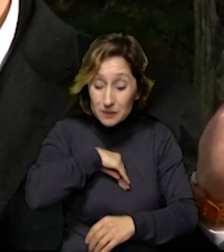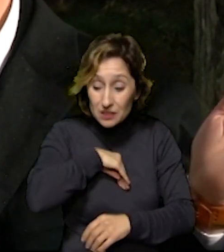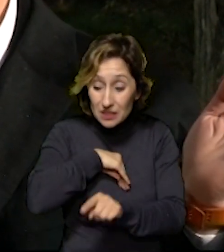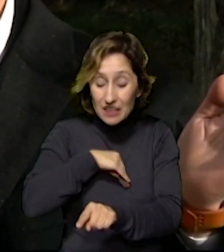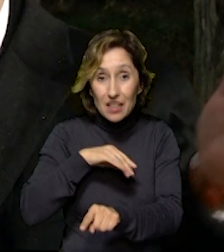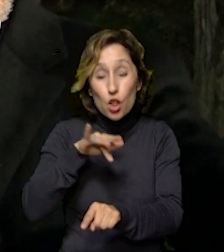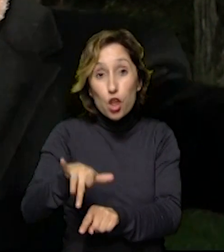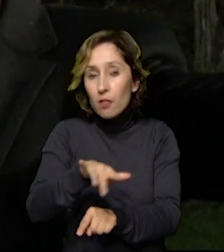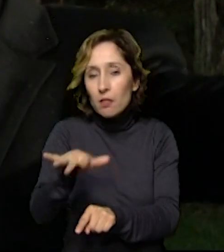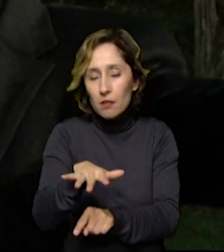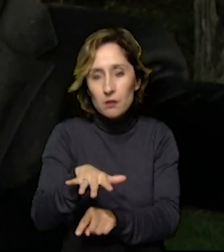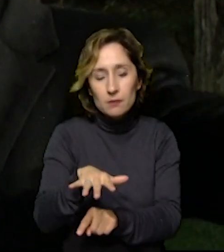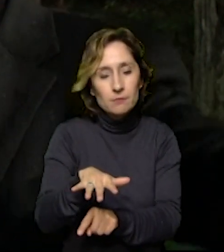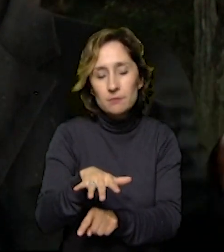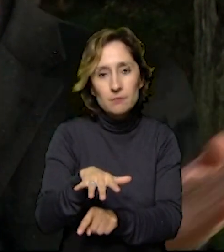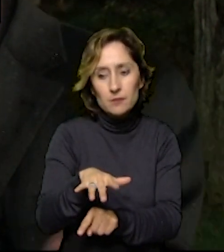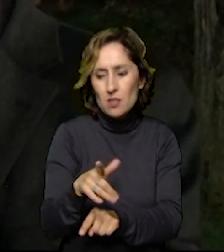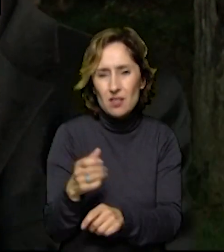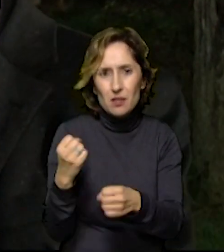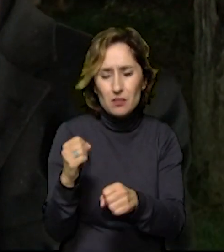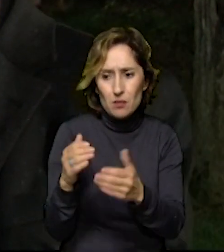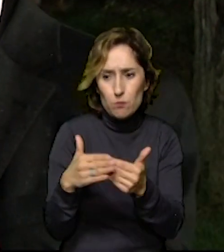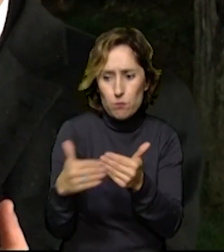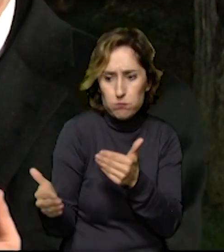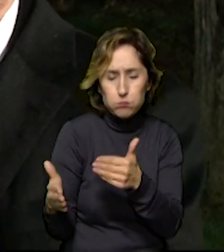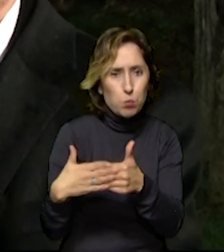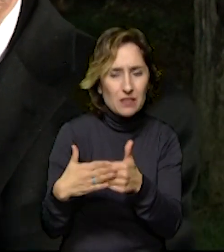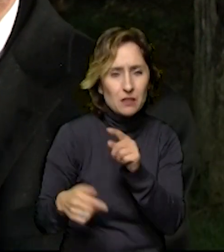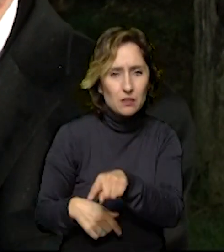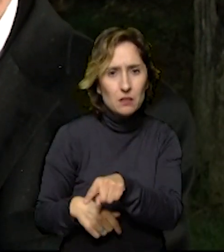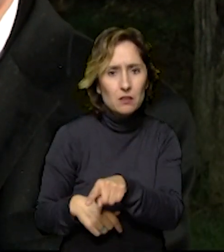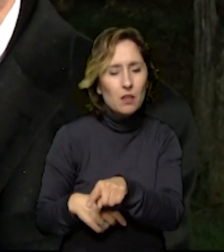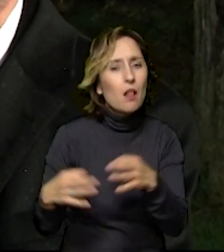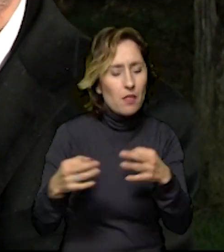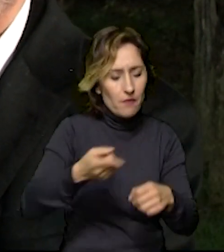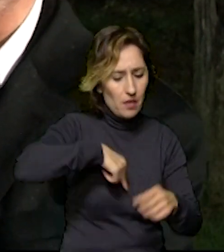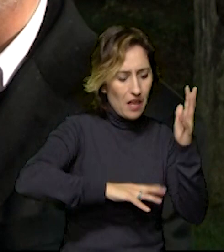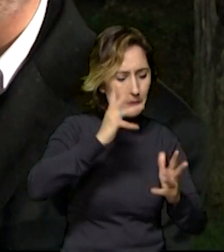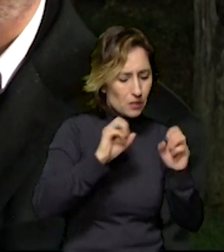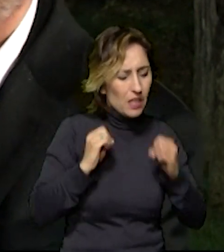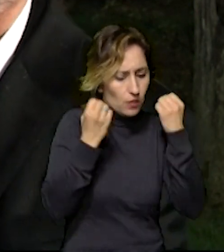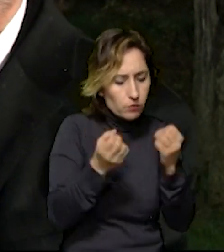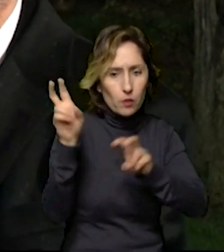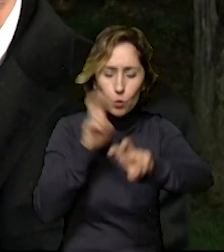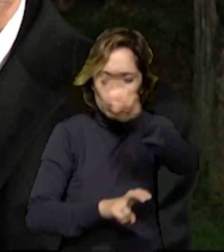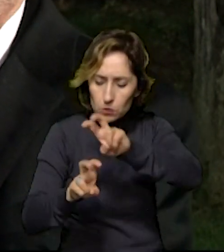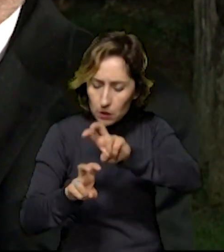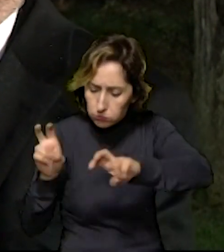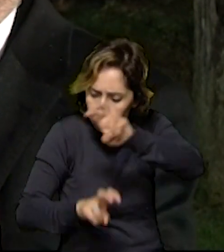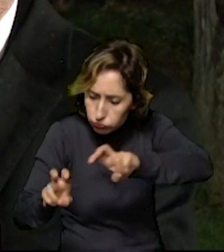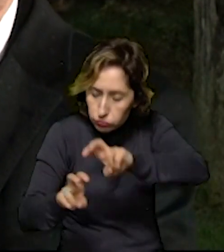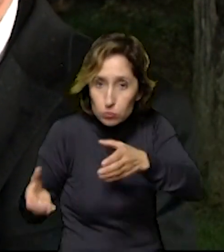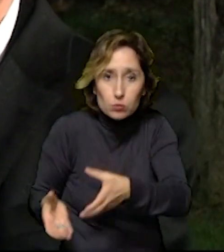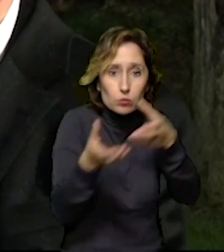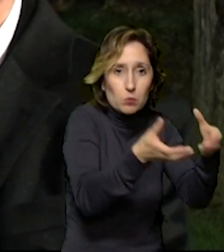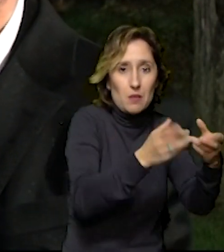sabemos dónde, aquí en la puerta del fuerte, merecería la pena un esfuerzo de la Administración por buscarle, por entregársela a sus familiares. Es